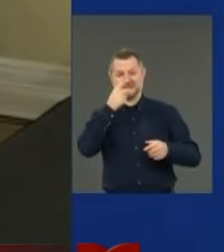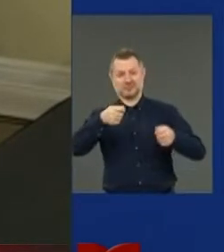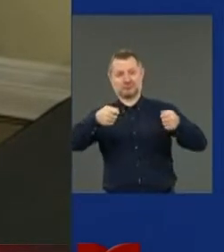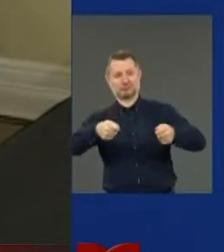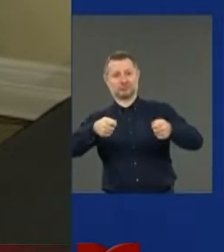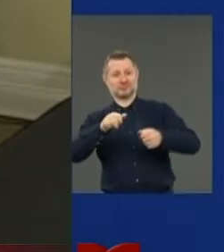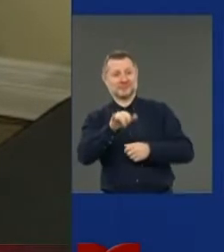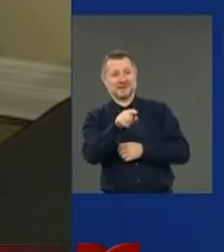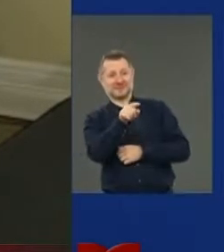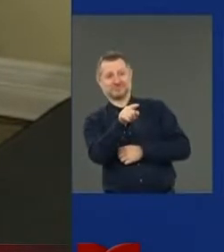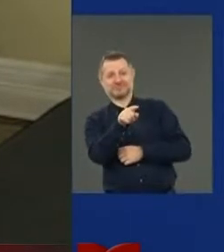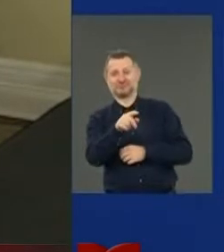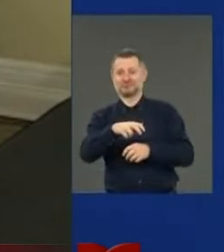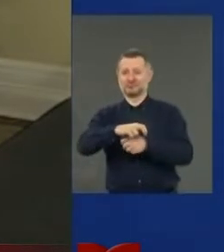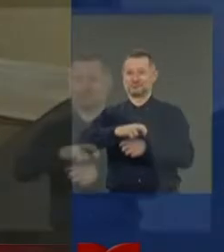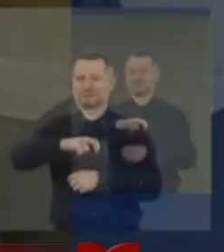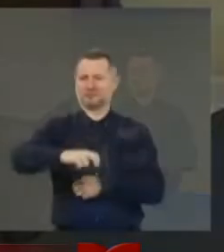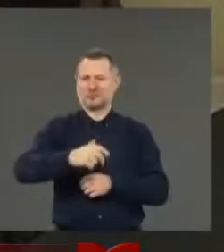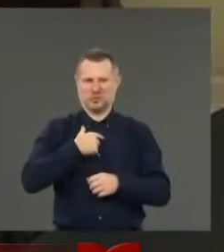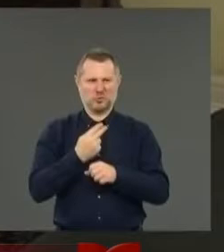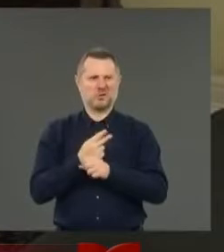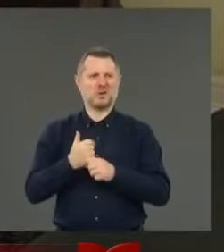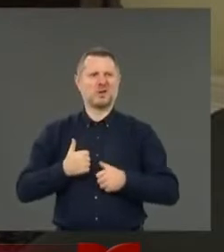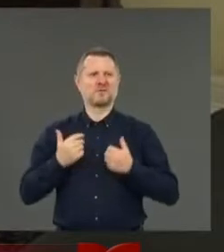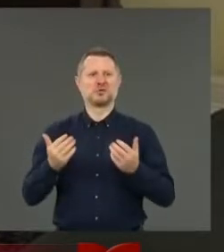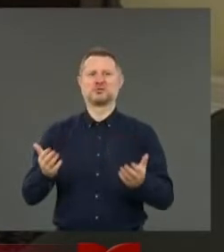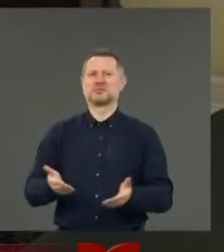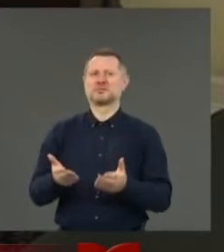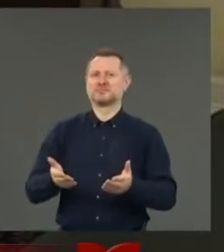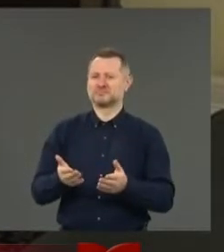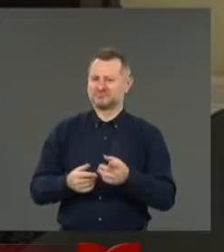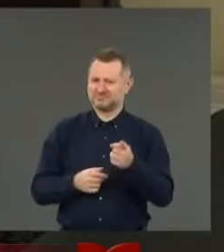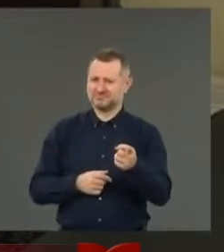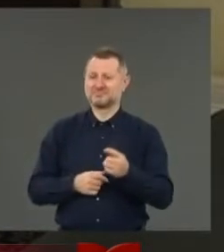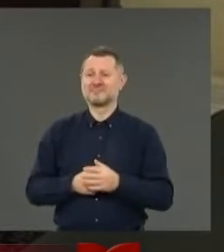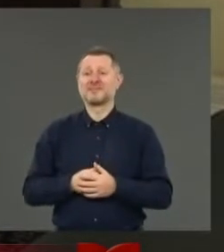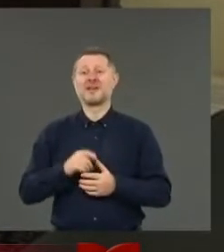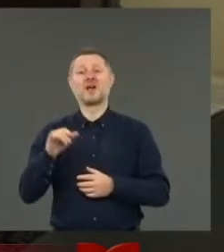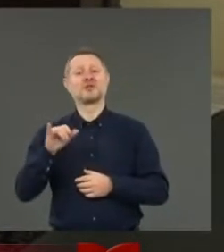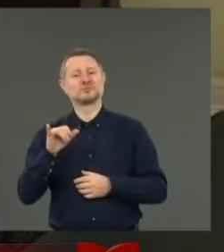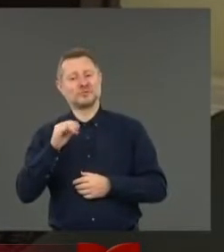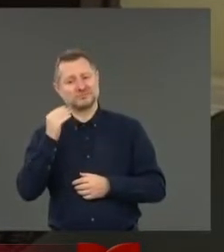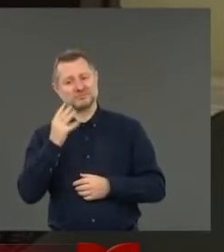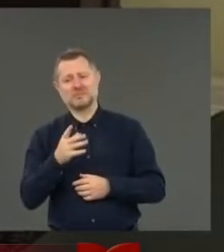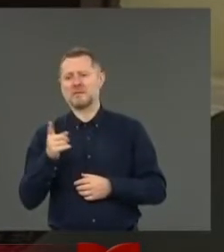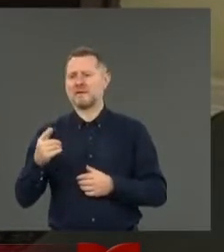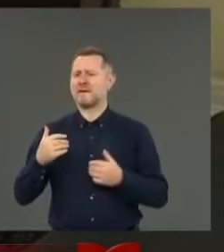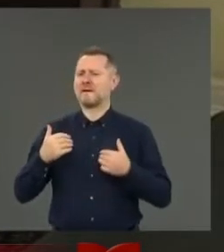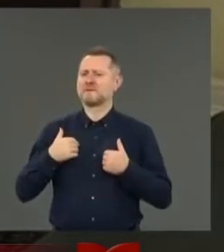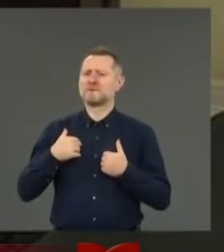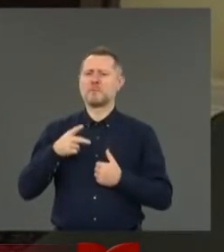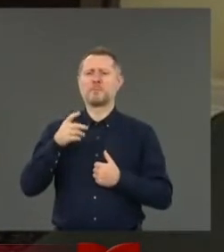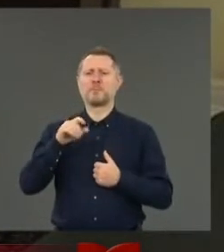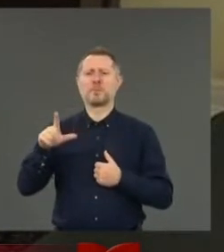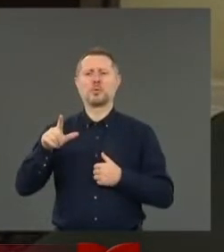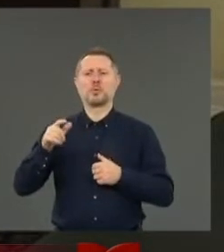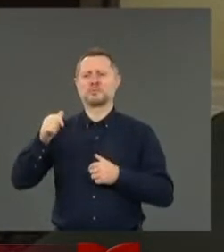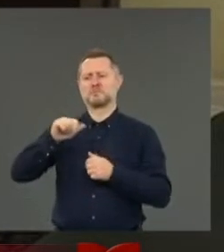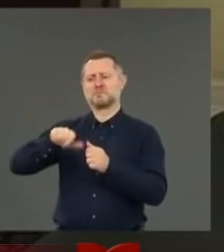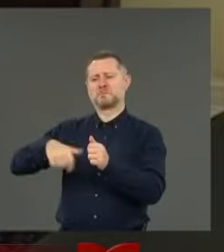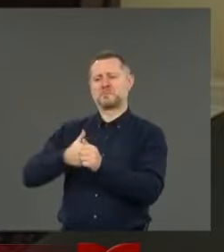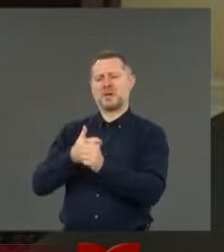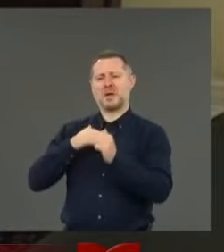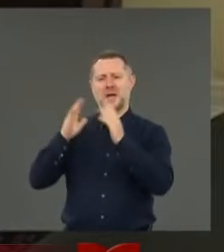y cosas del FDR. Ahí está la silla de ruedas.